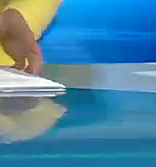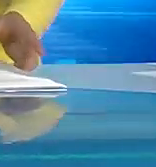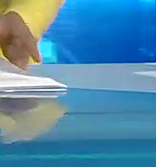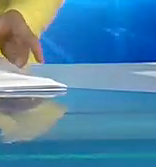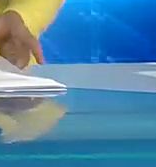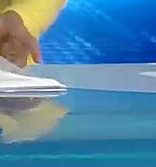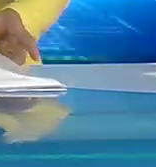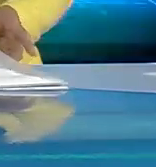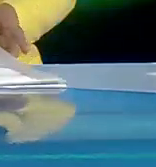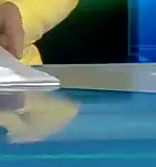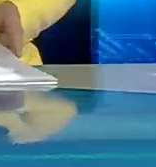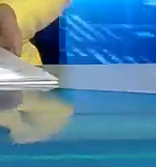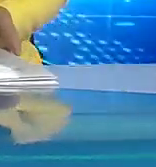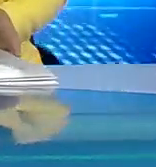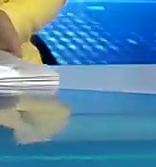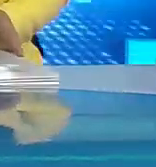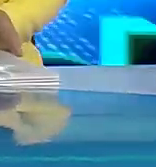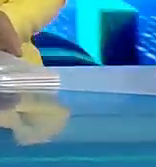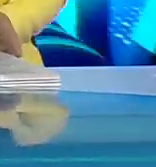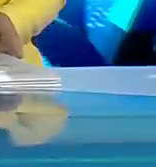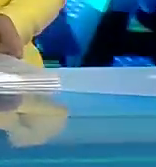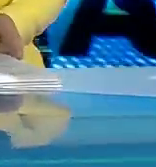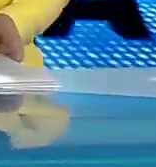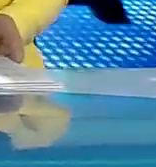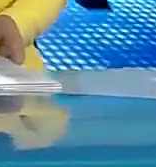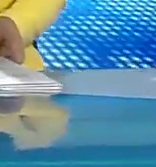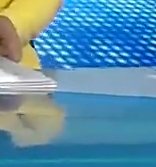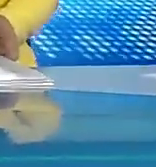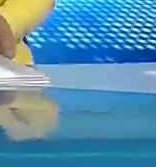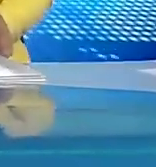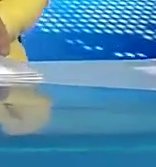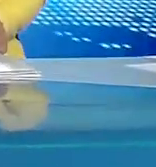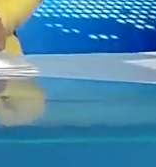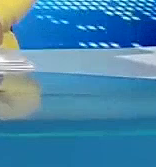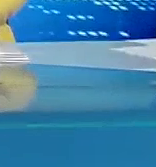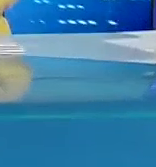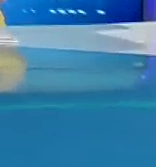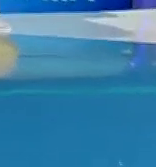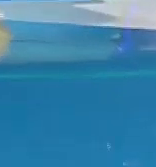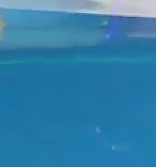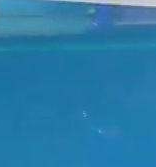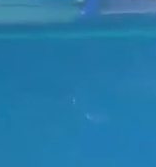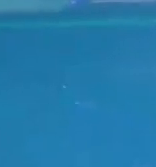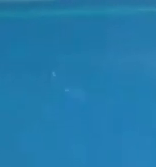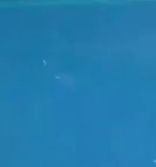esta manera nos despedimos. Gracias por su amable sintonía. No cambien de canal. Enseguida Copa. Buenas noches.